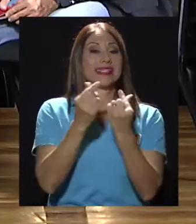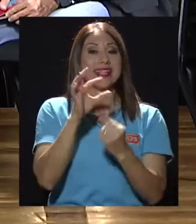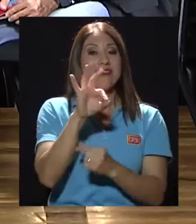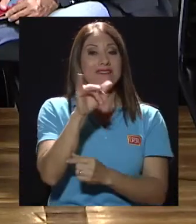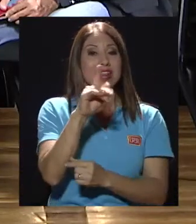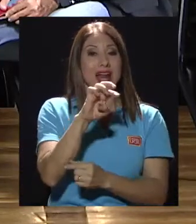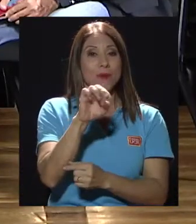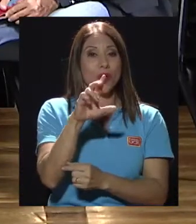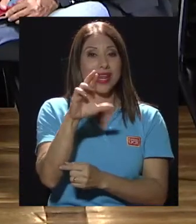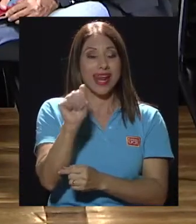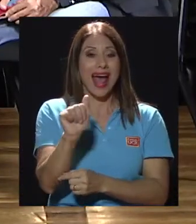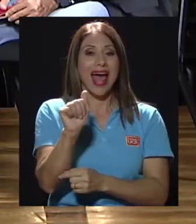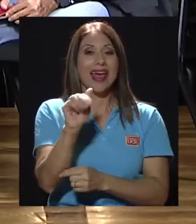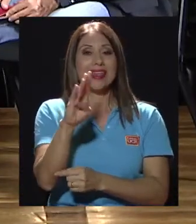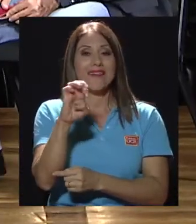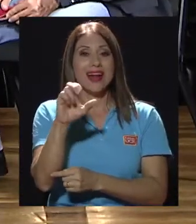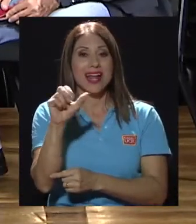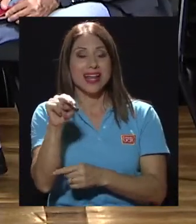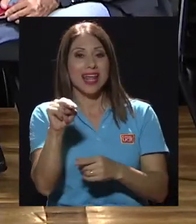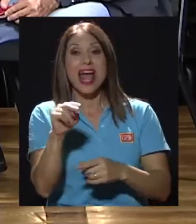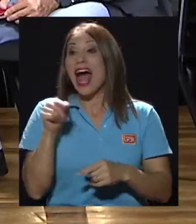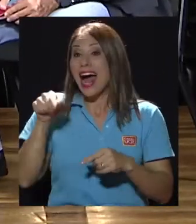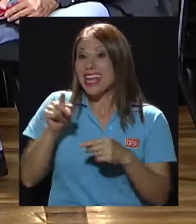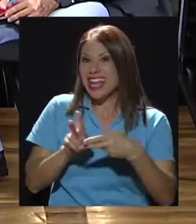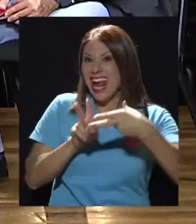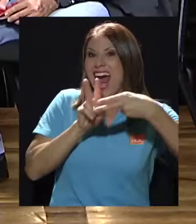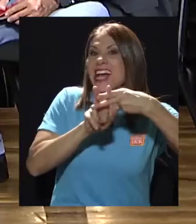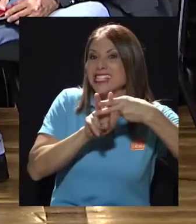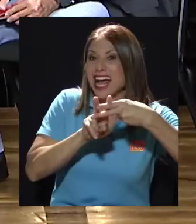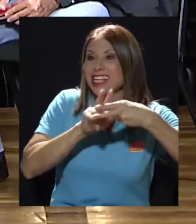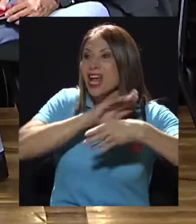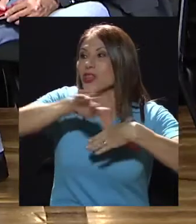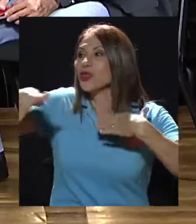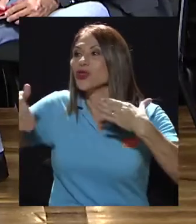entrevista va a ser Todos Somos Pipo. Más o menos.